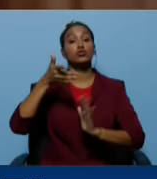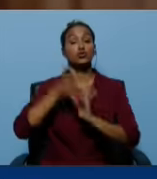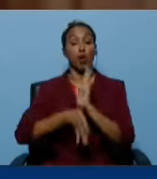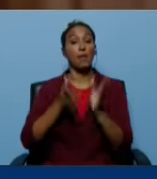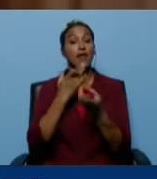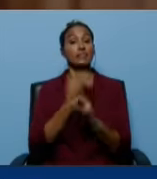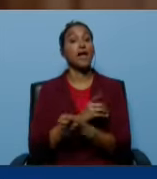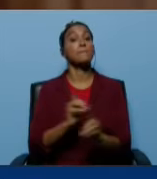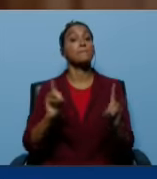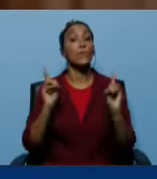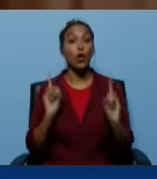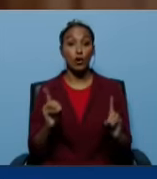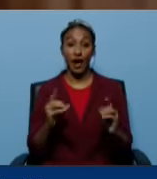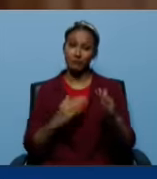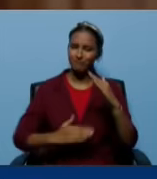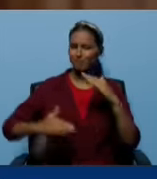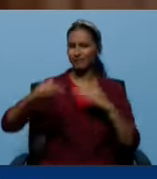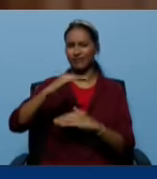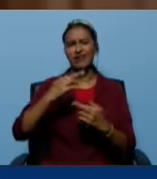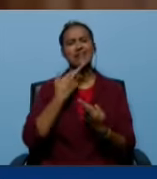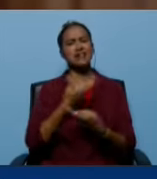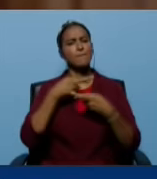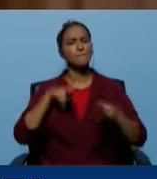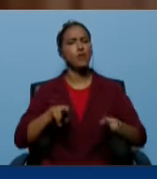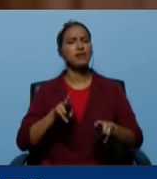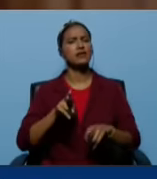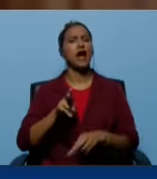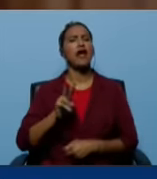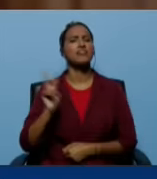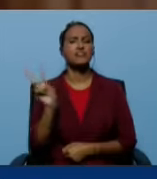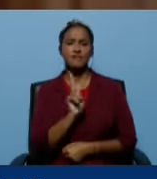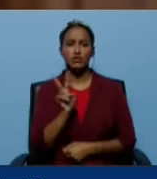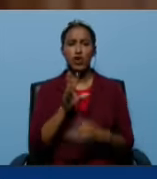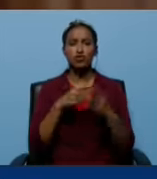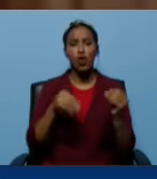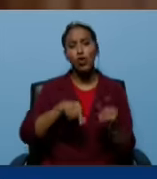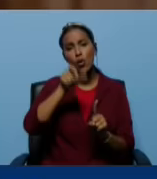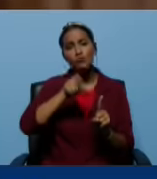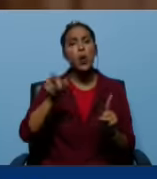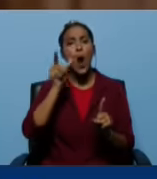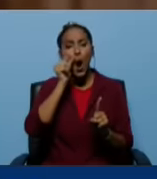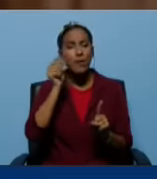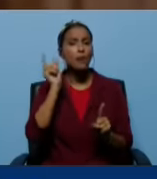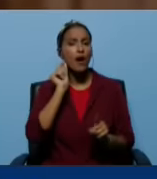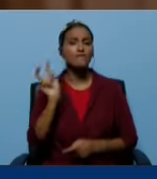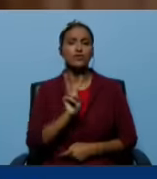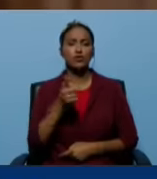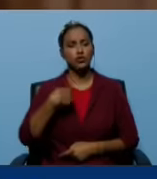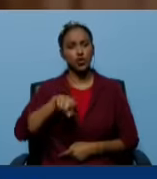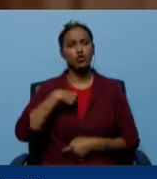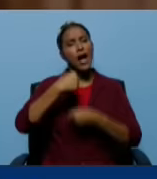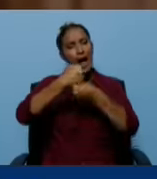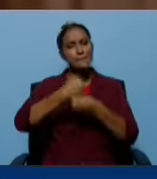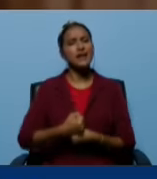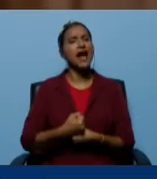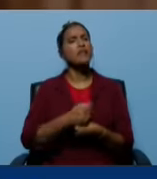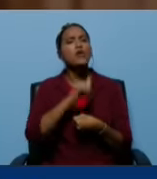de altísima republicanidad. Todos los venezolanos y las venezolanas esperamos precisamente esto,